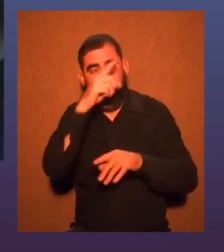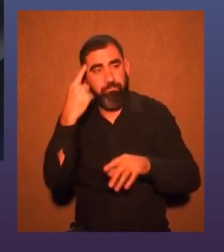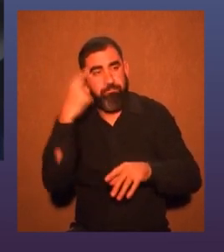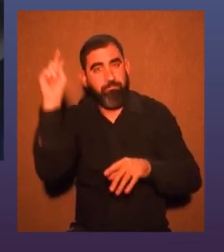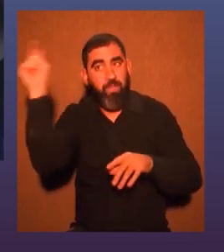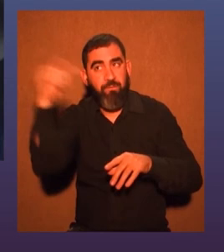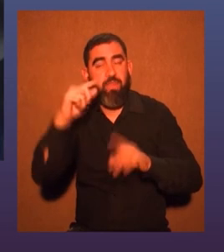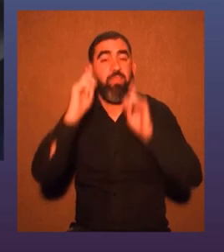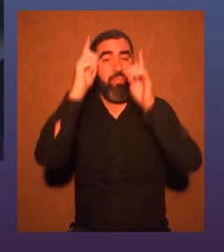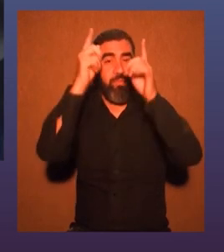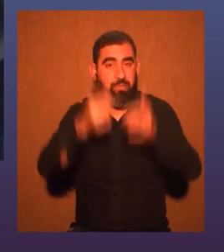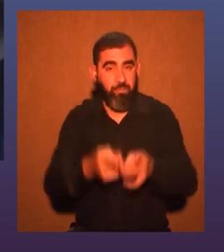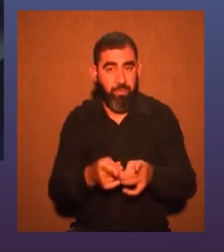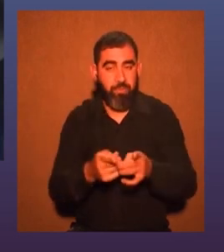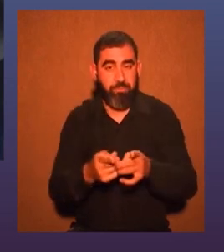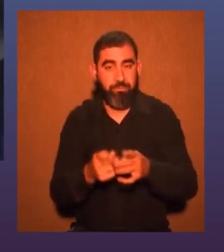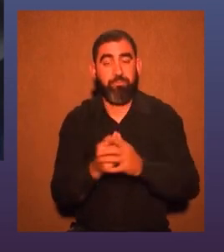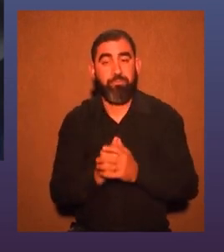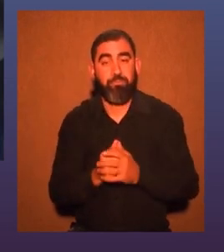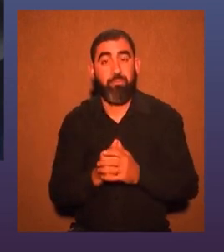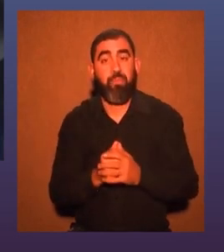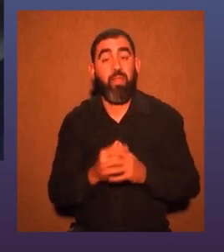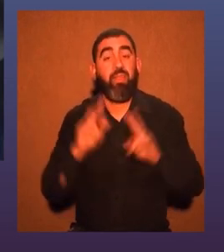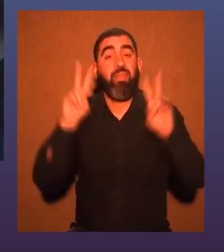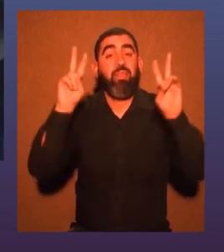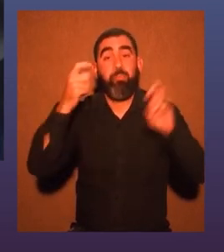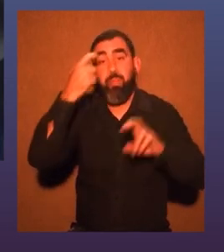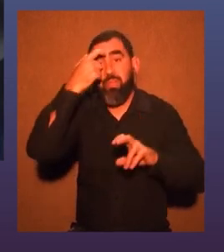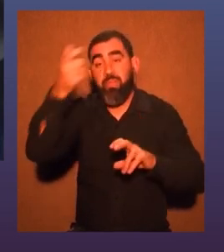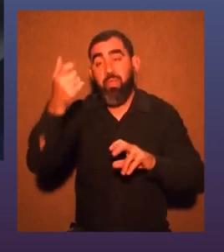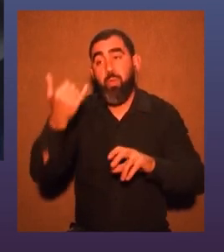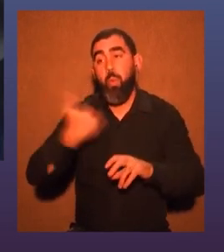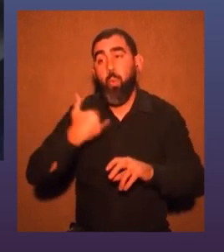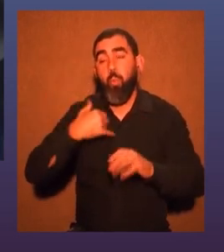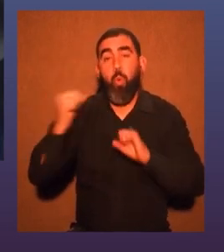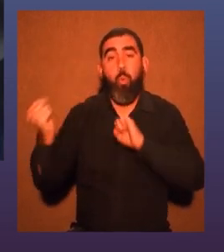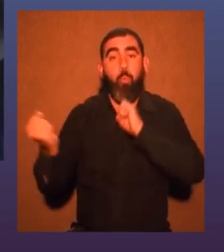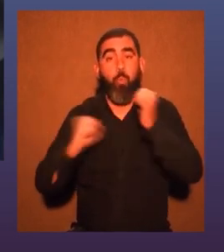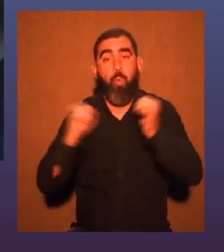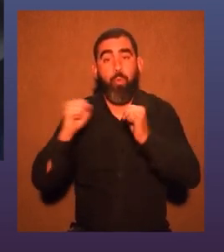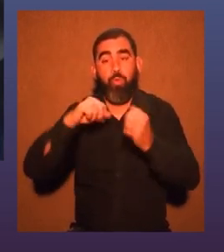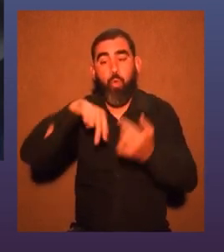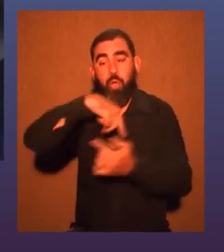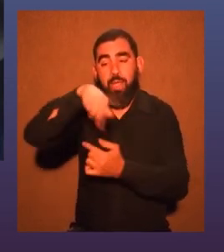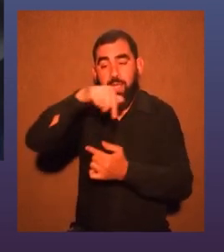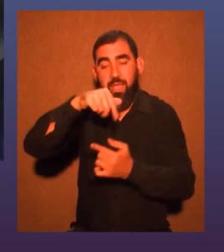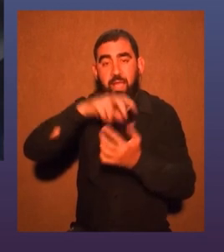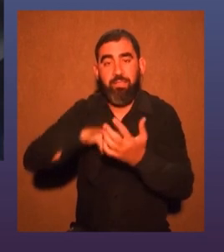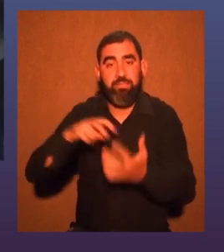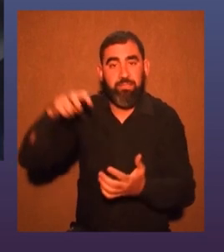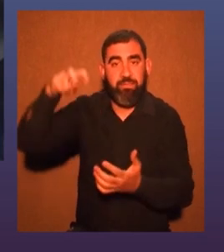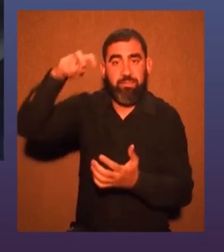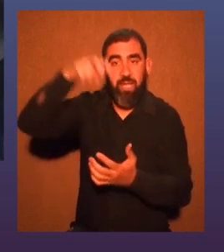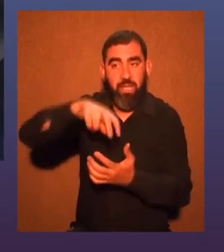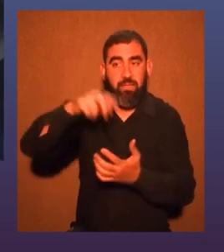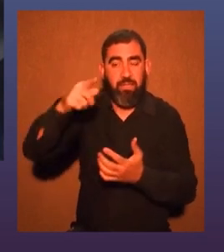inspiración también. Incluso la parte técnica, cómo se mueve, si uno gira más, si uno salta más.